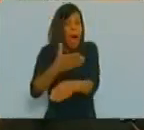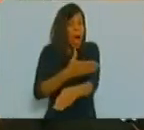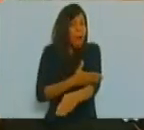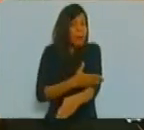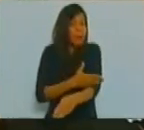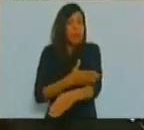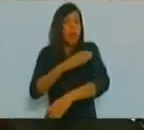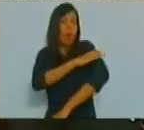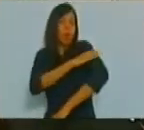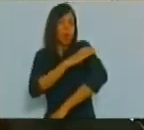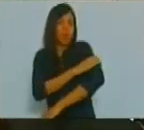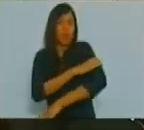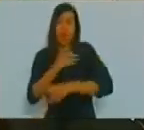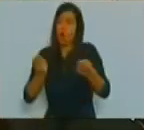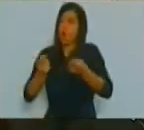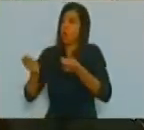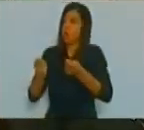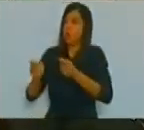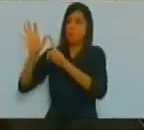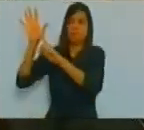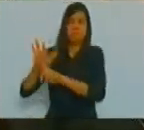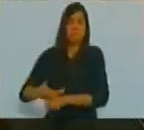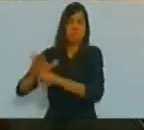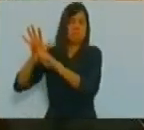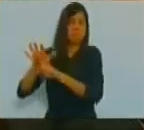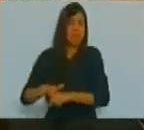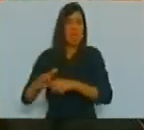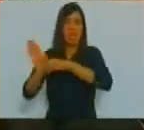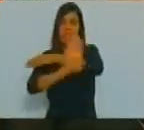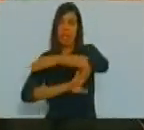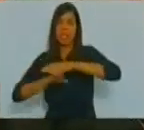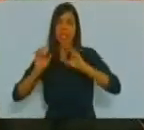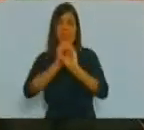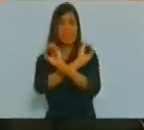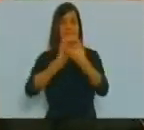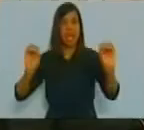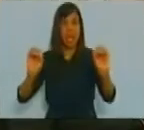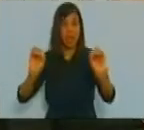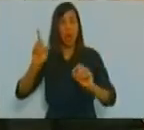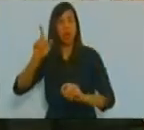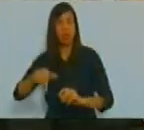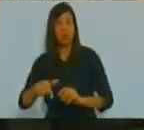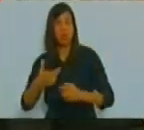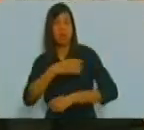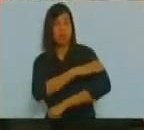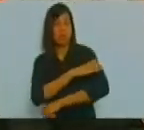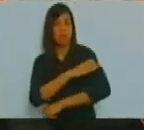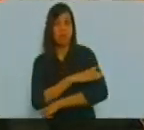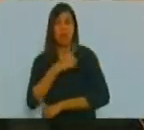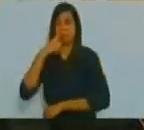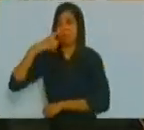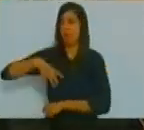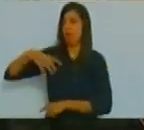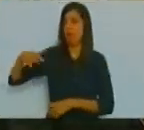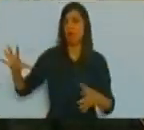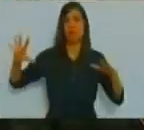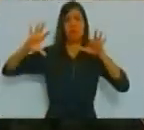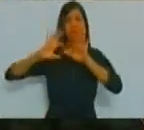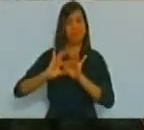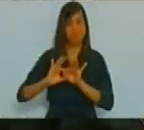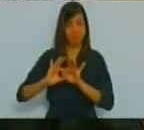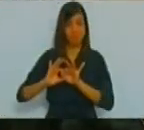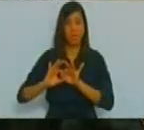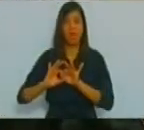quería que no defendía nuestros intereses que defendía los intereses de la burguesía que nos